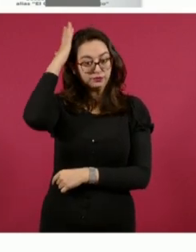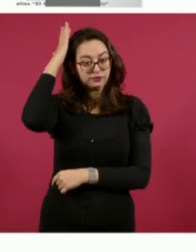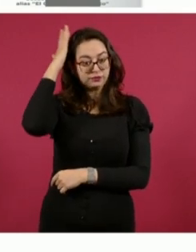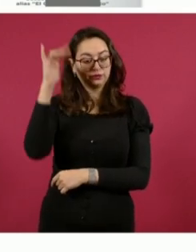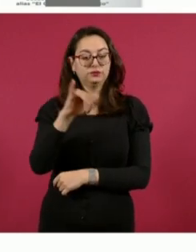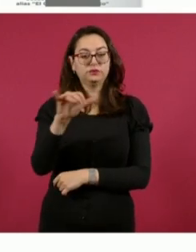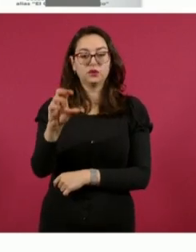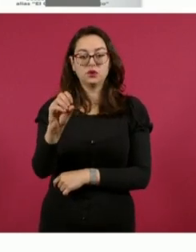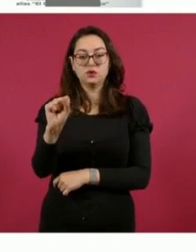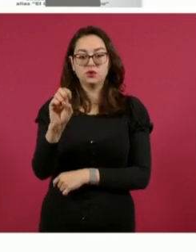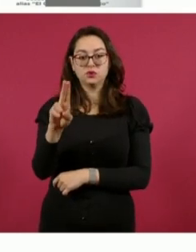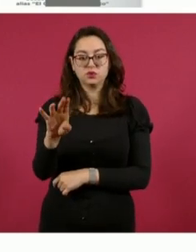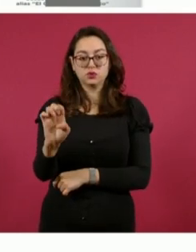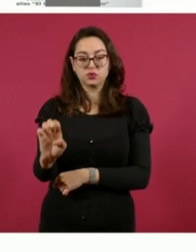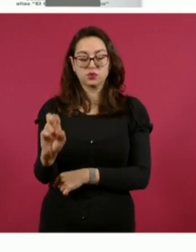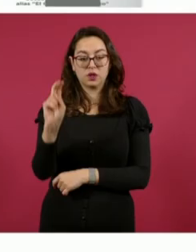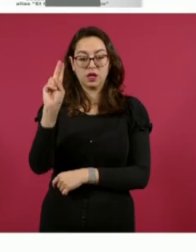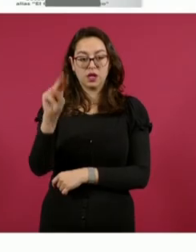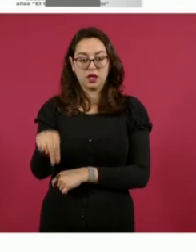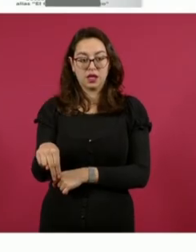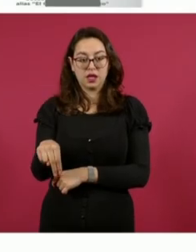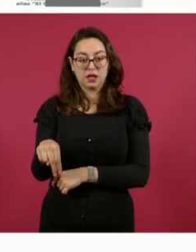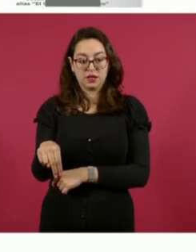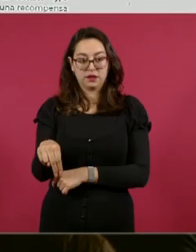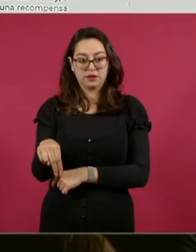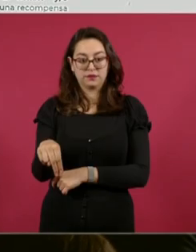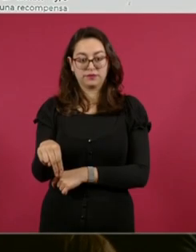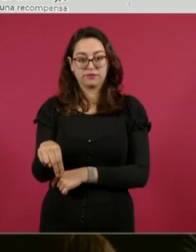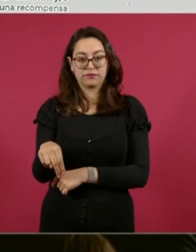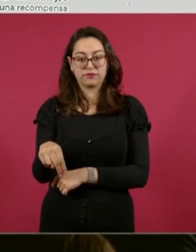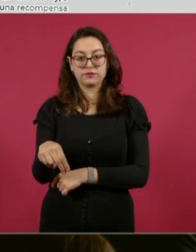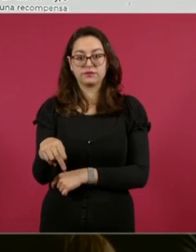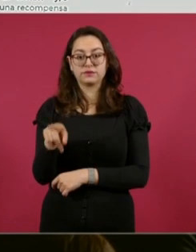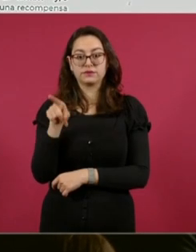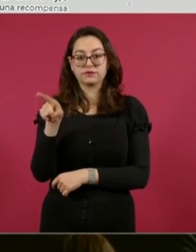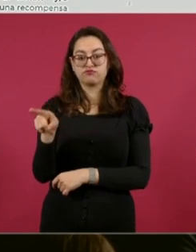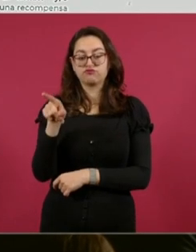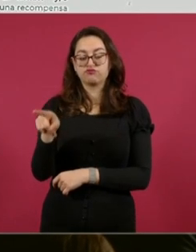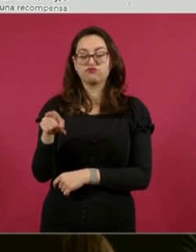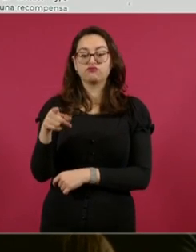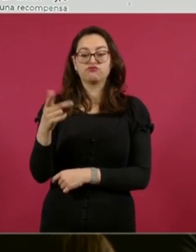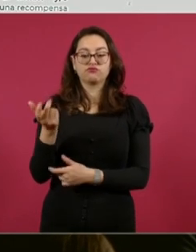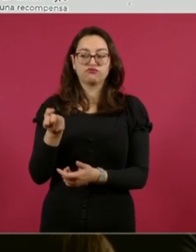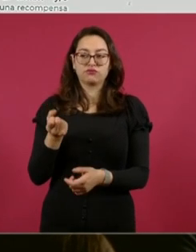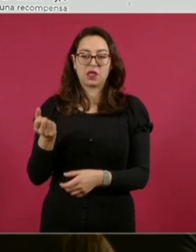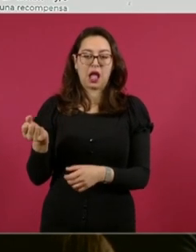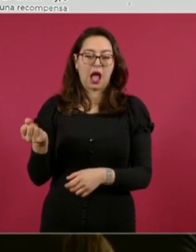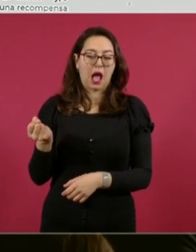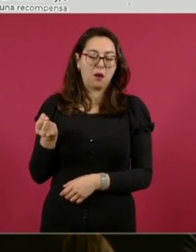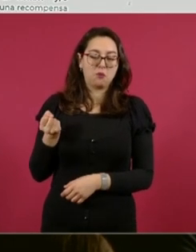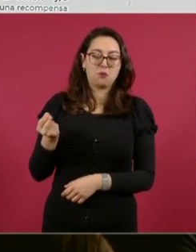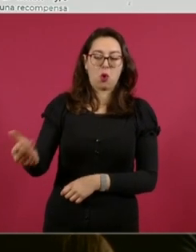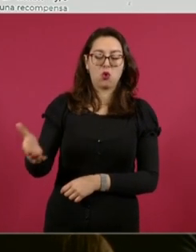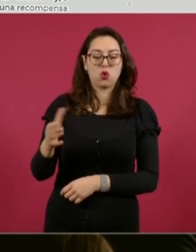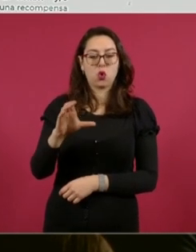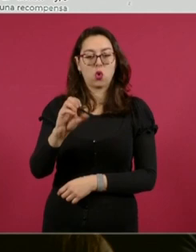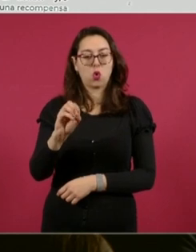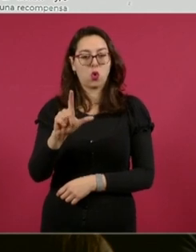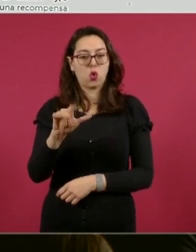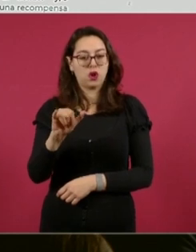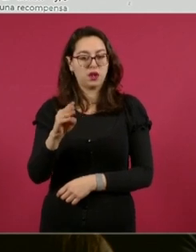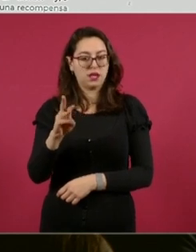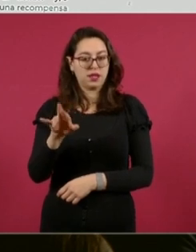a Josué N., esta persona que está aquí, alias El Colibrí, por quien se ofrece una recompensa de